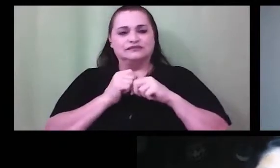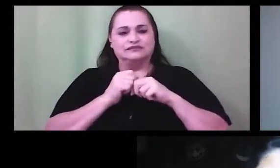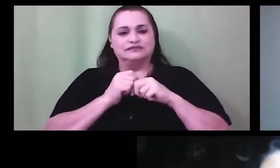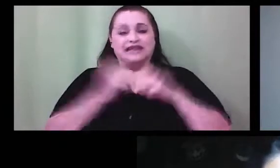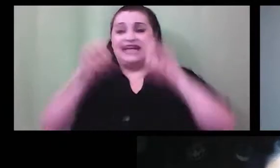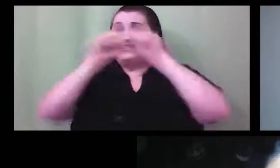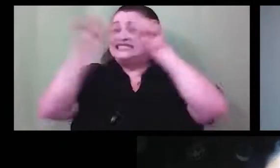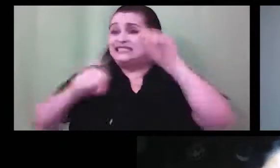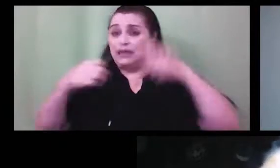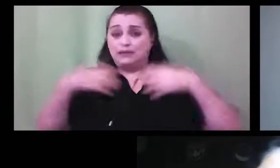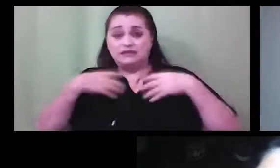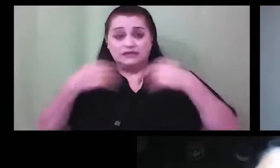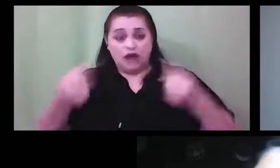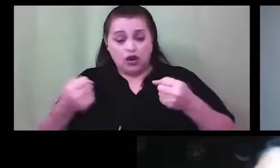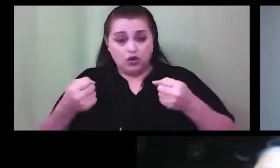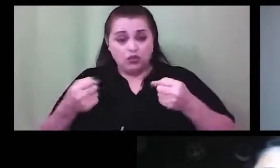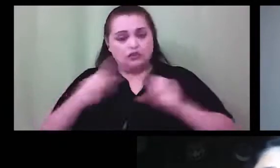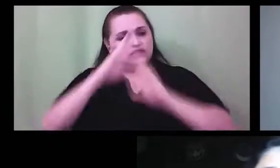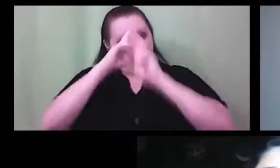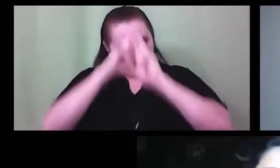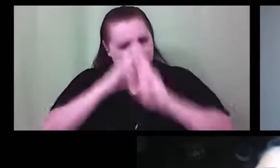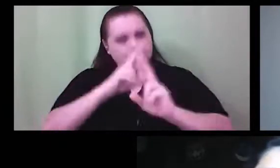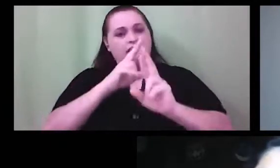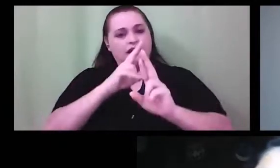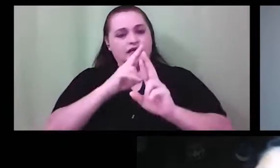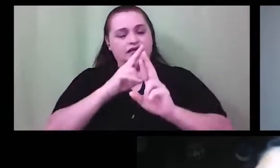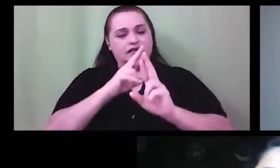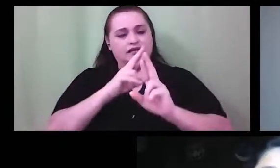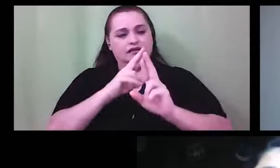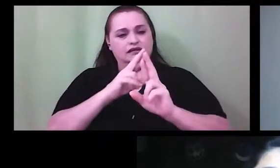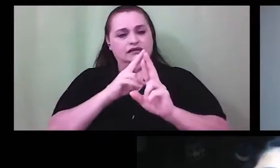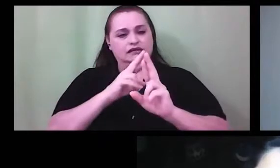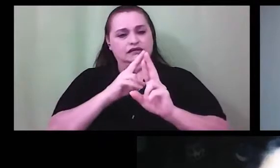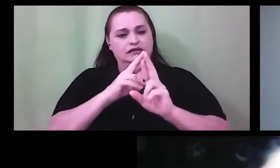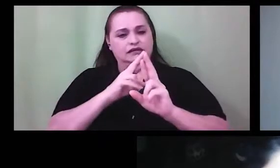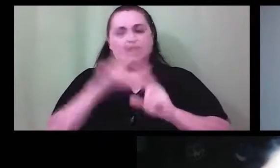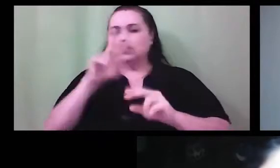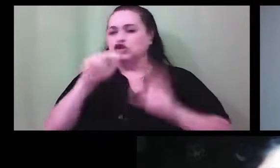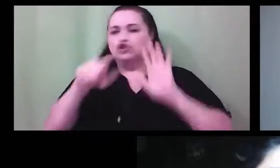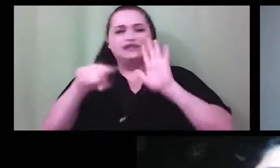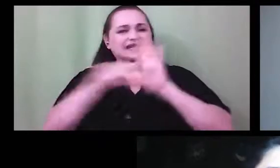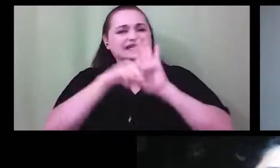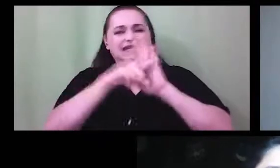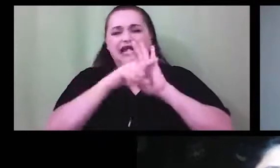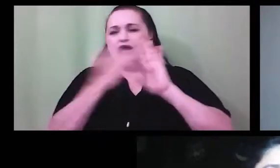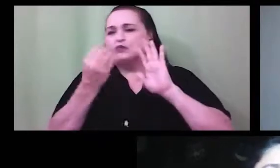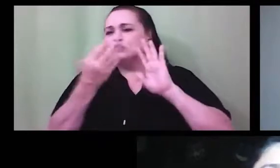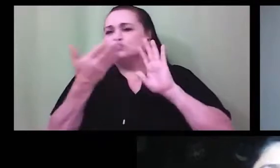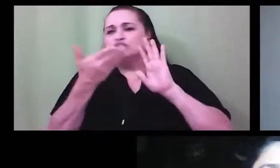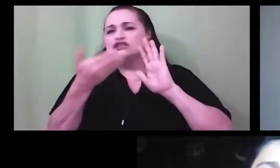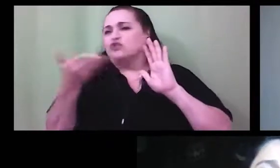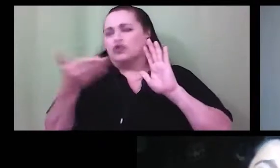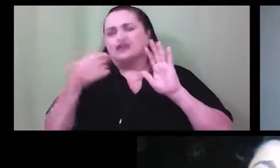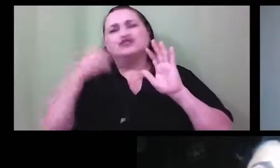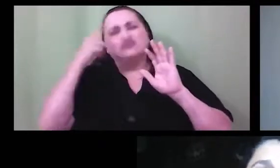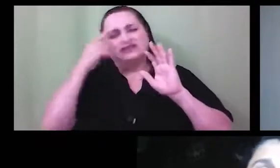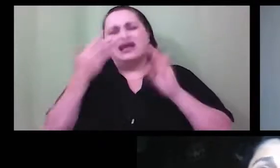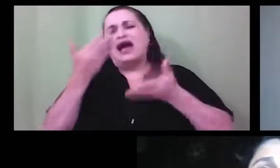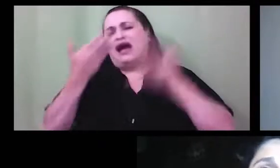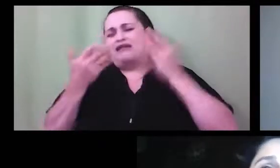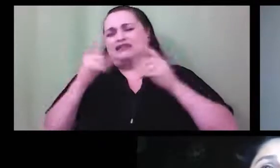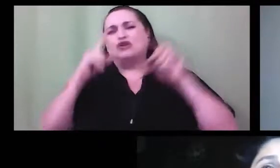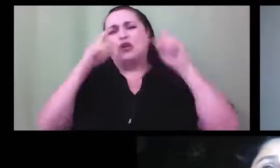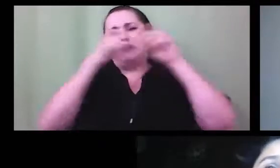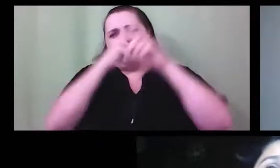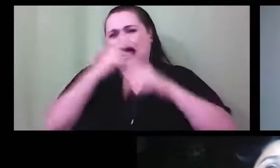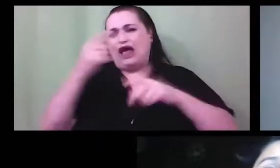de salud se les respete, que no se les niegue a veces muchas cosas. Yo sé que a veces es complicado ahorita más con el tema